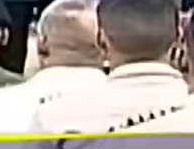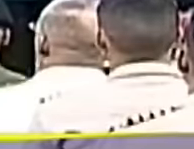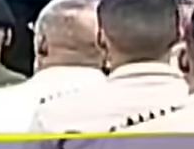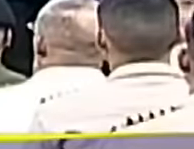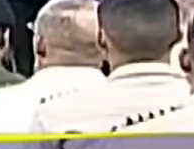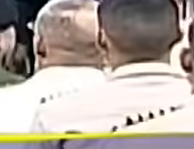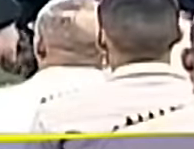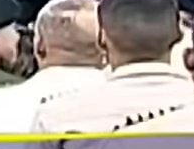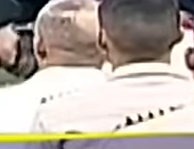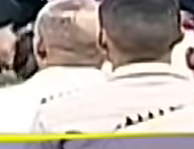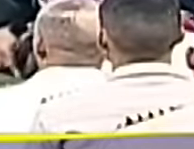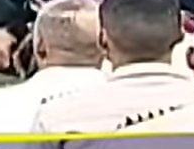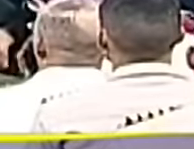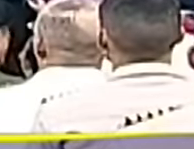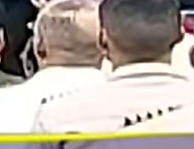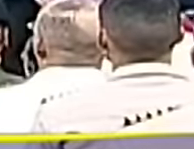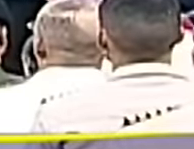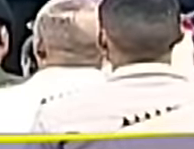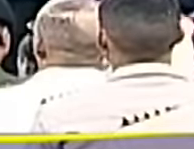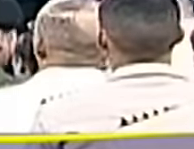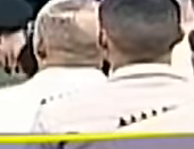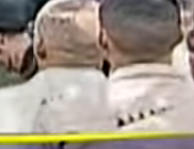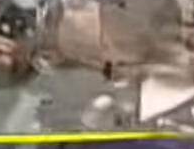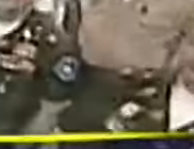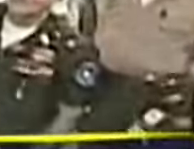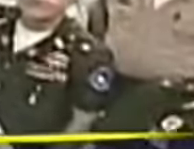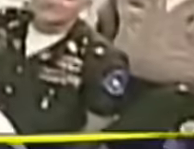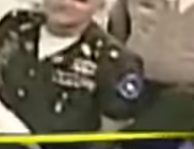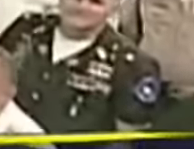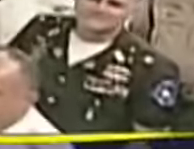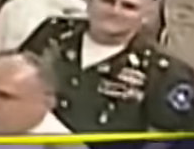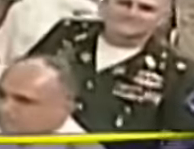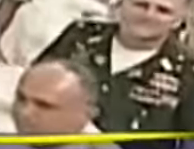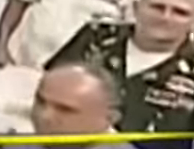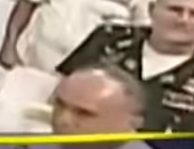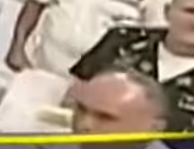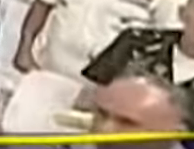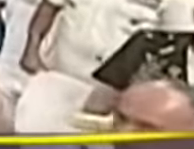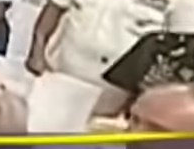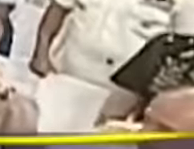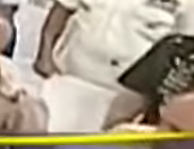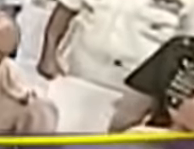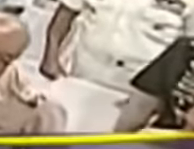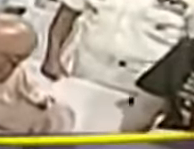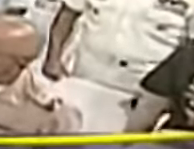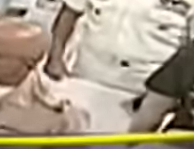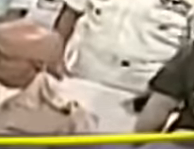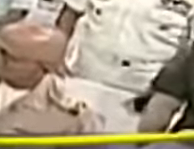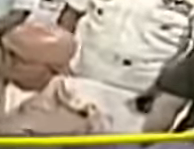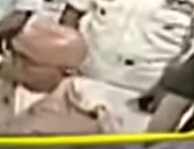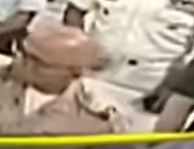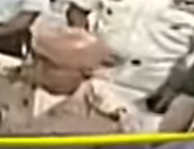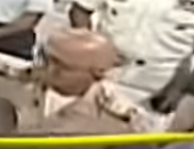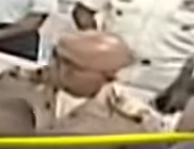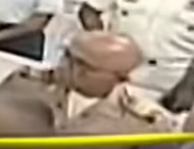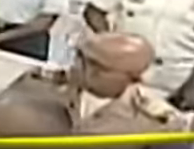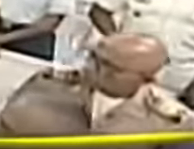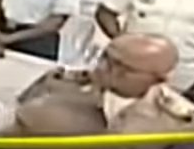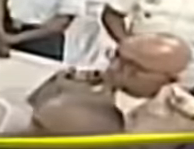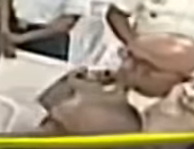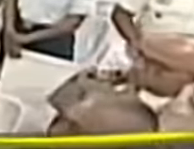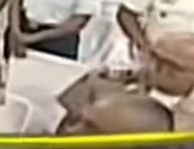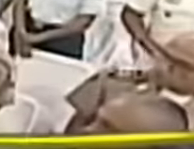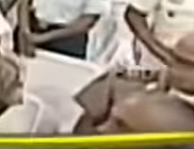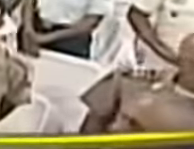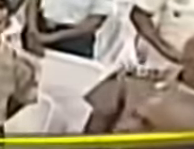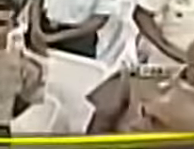como ejemplo tenemos a todos mis camaradas de aquel 4 de febrero. A mi país